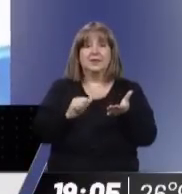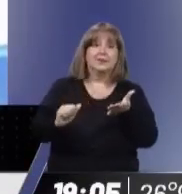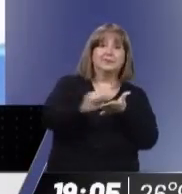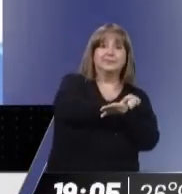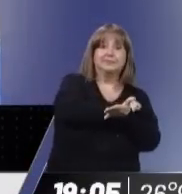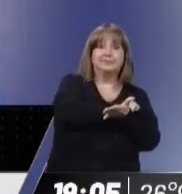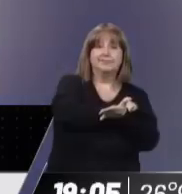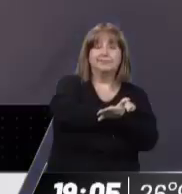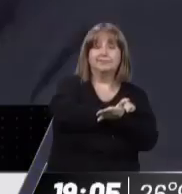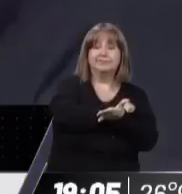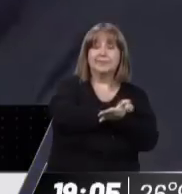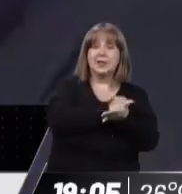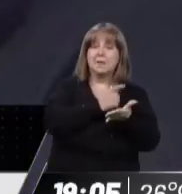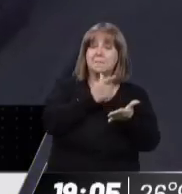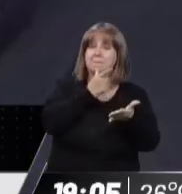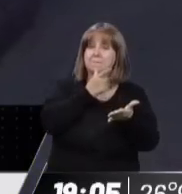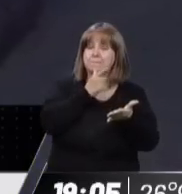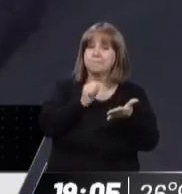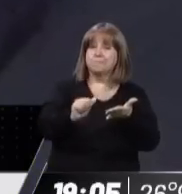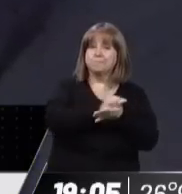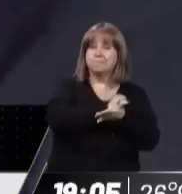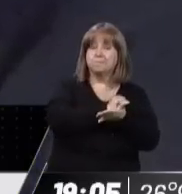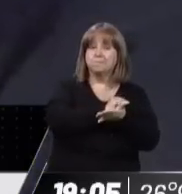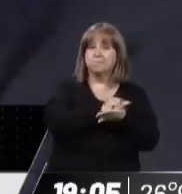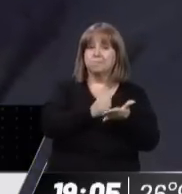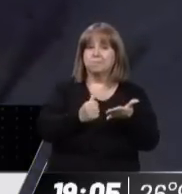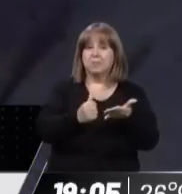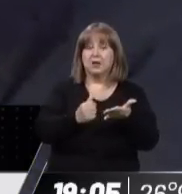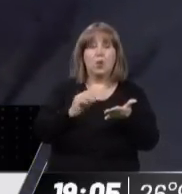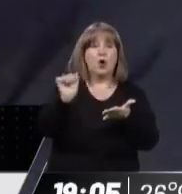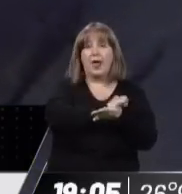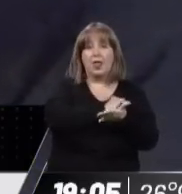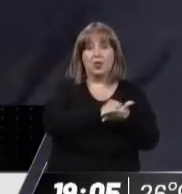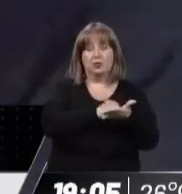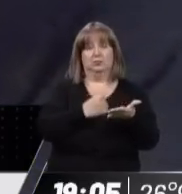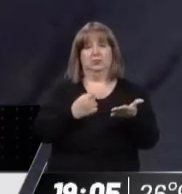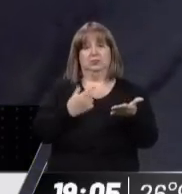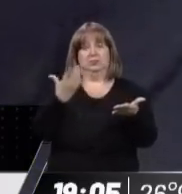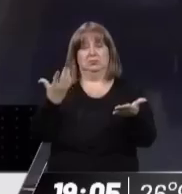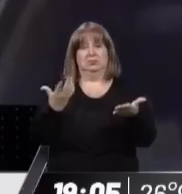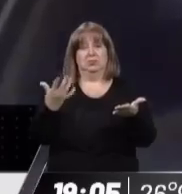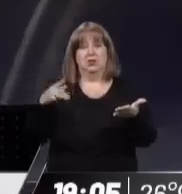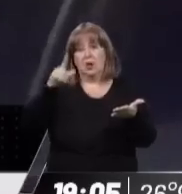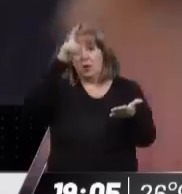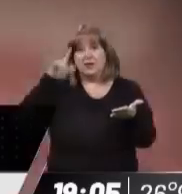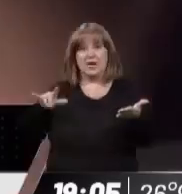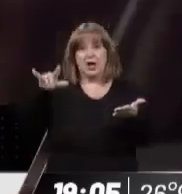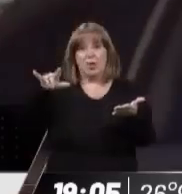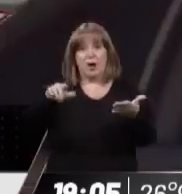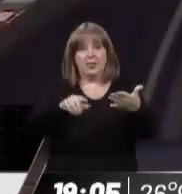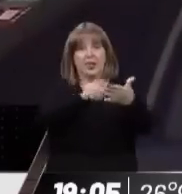reseteado es decir que estaba como si estuviera de fábrica así es cuando nosotros queremos